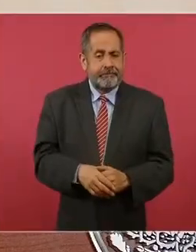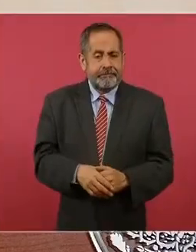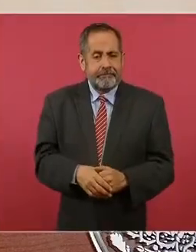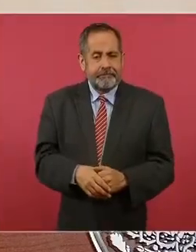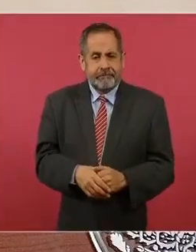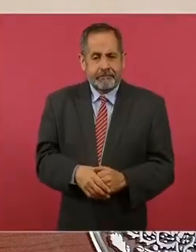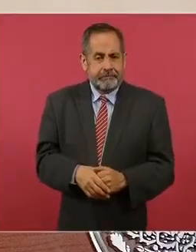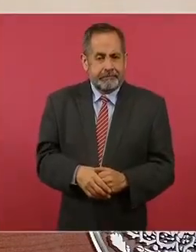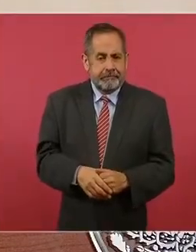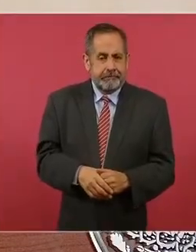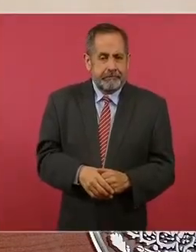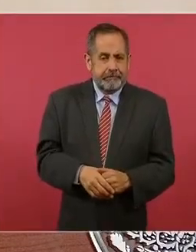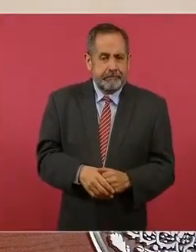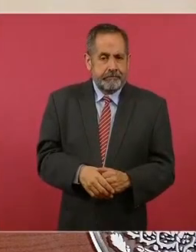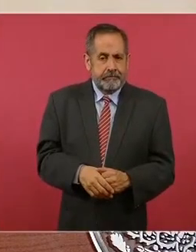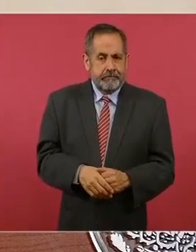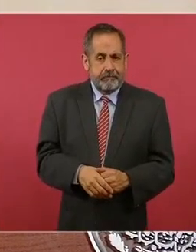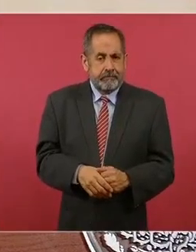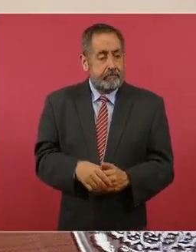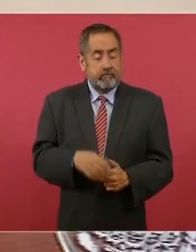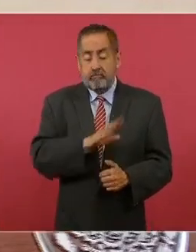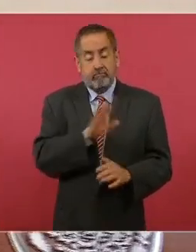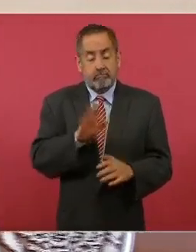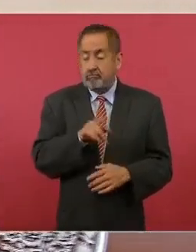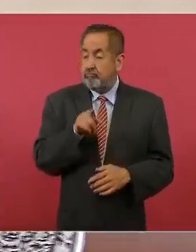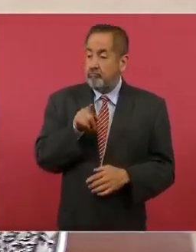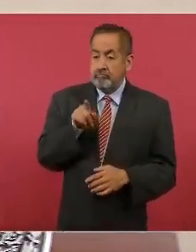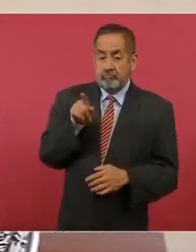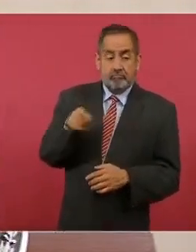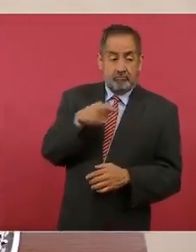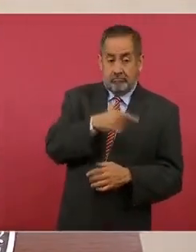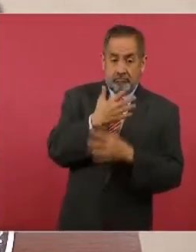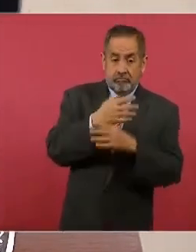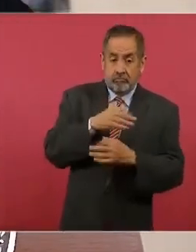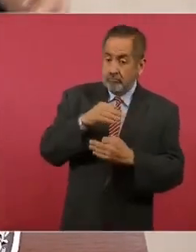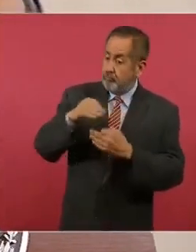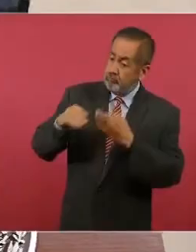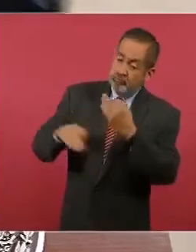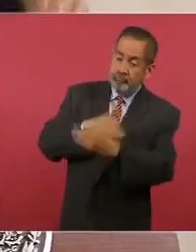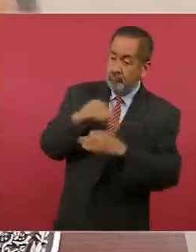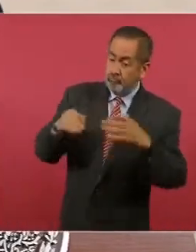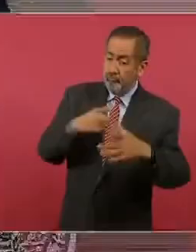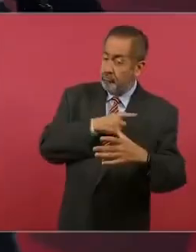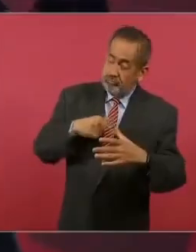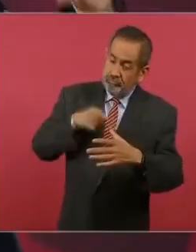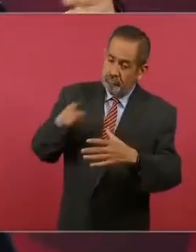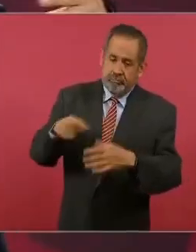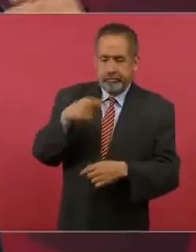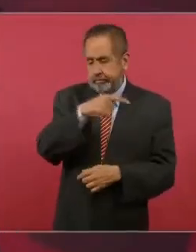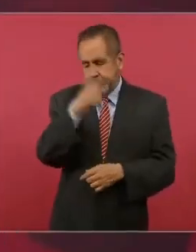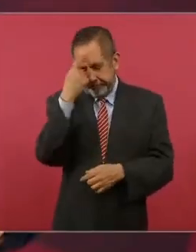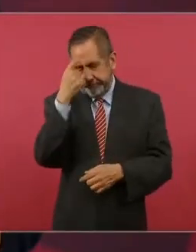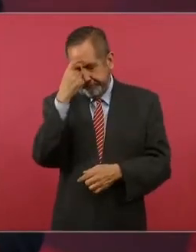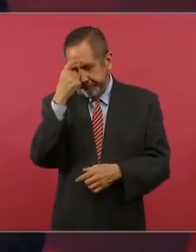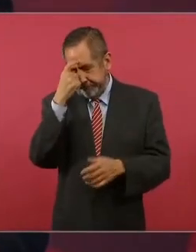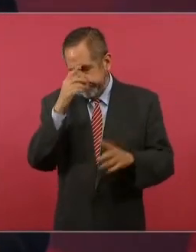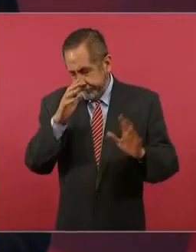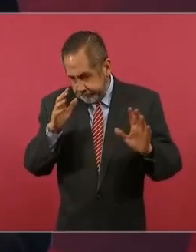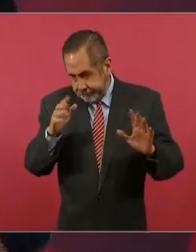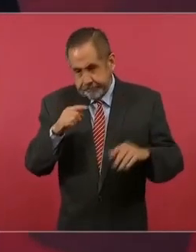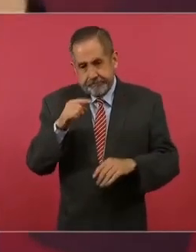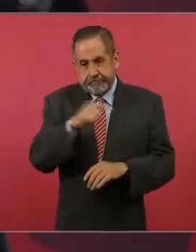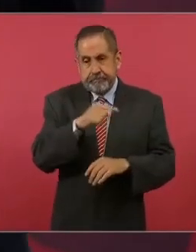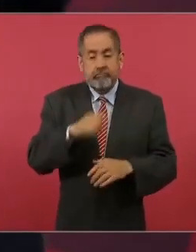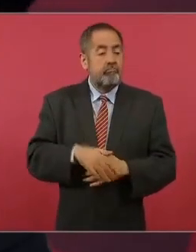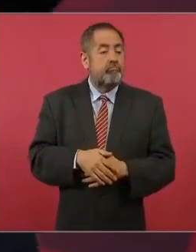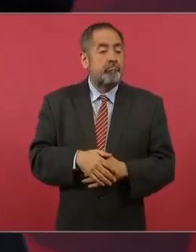de que todos deben, es otra concepción válida.